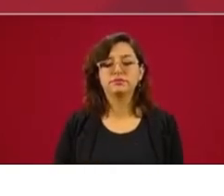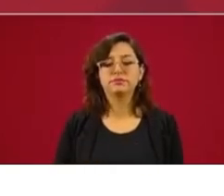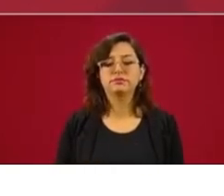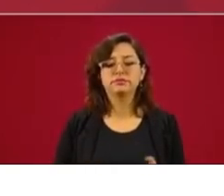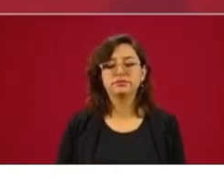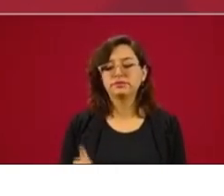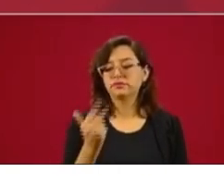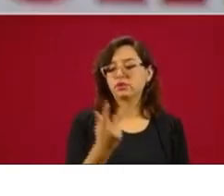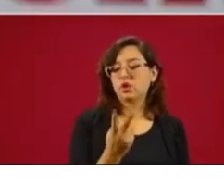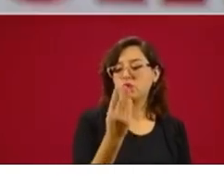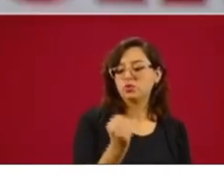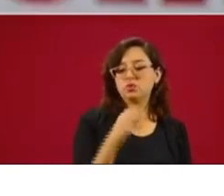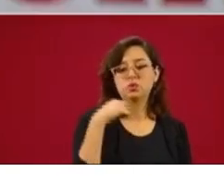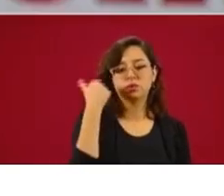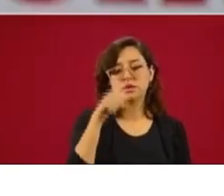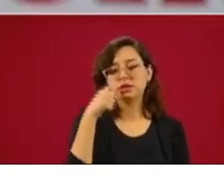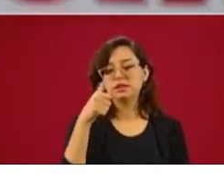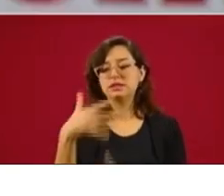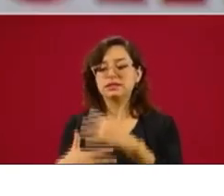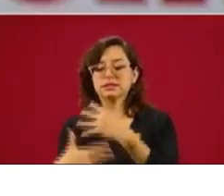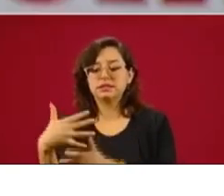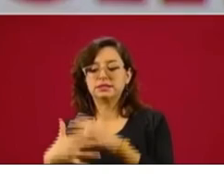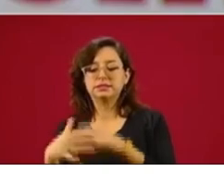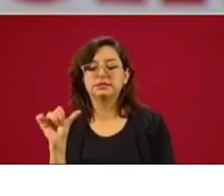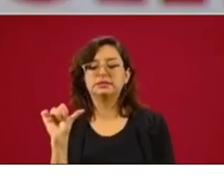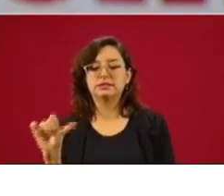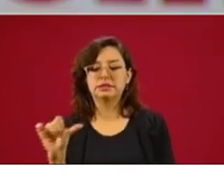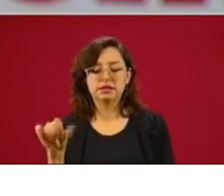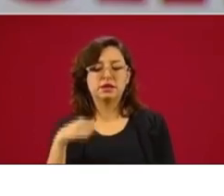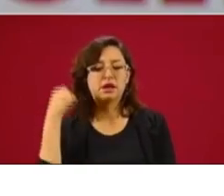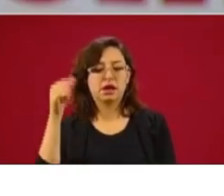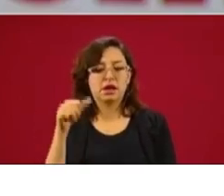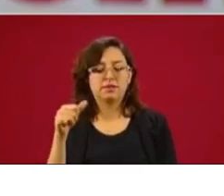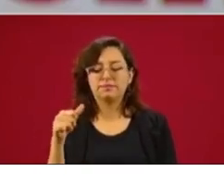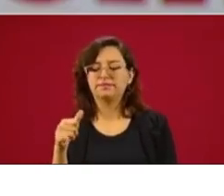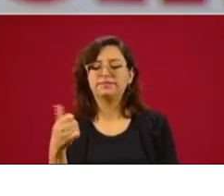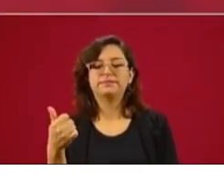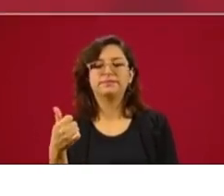el 8 y 9 de agosto y el 15 y 16 de agosto.